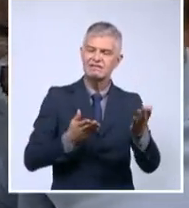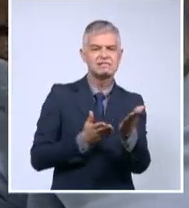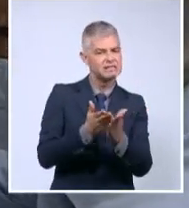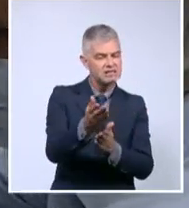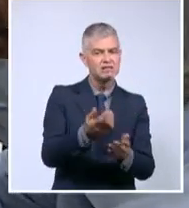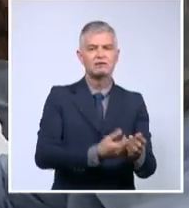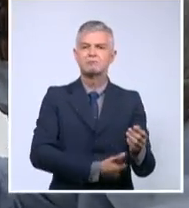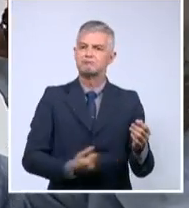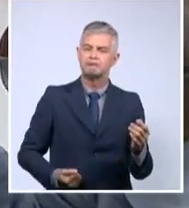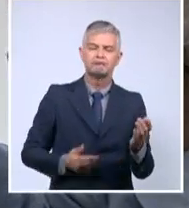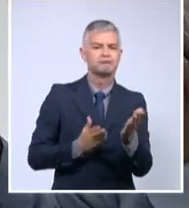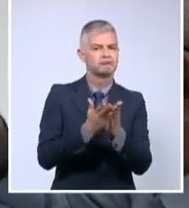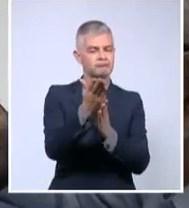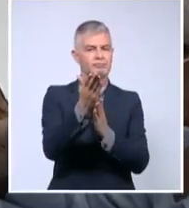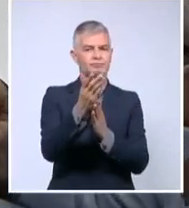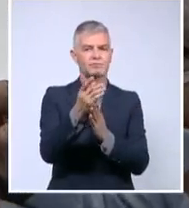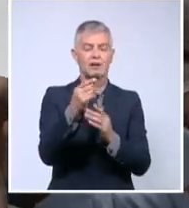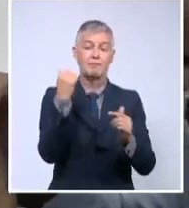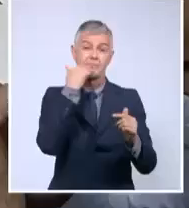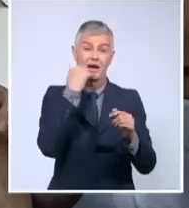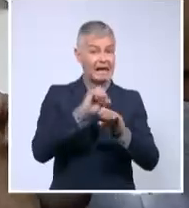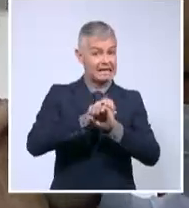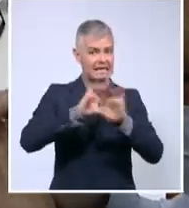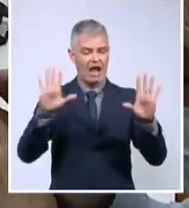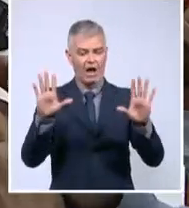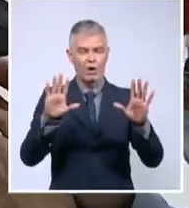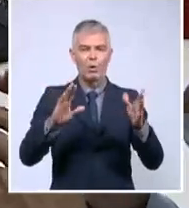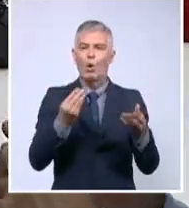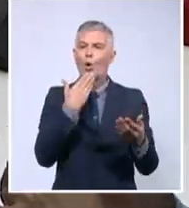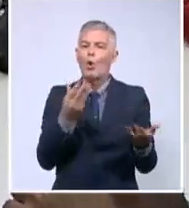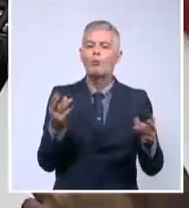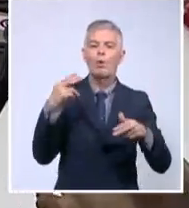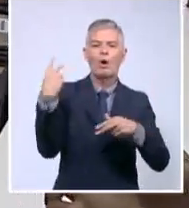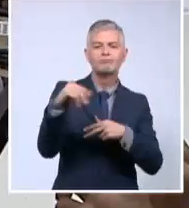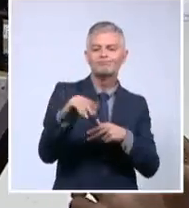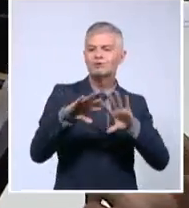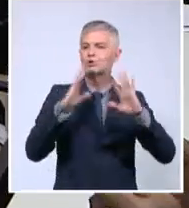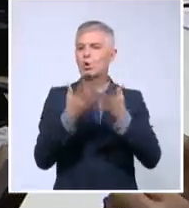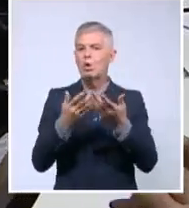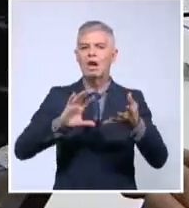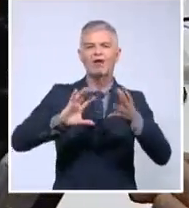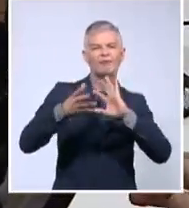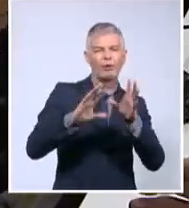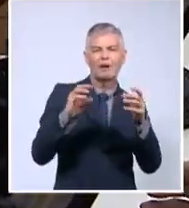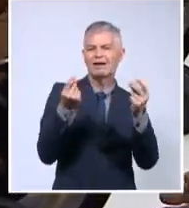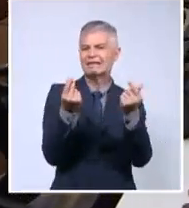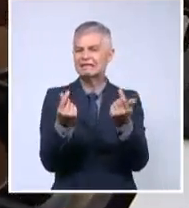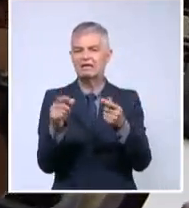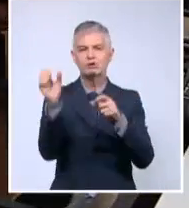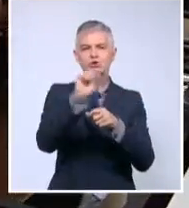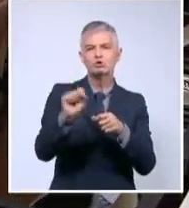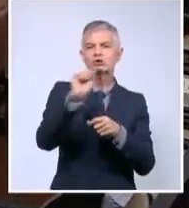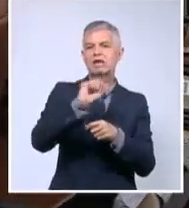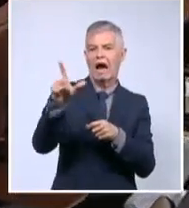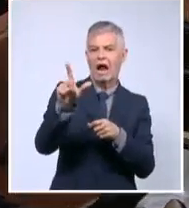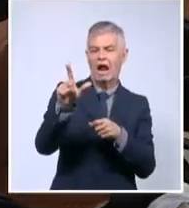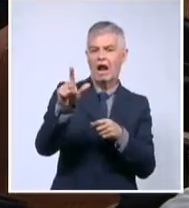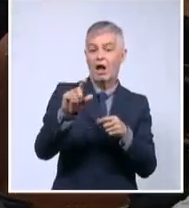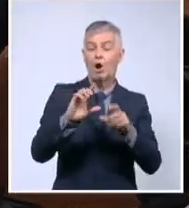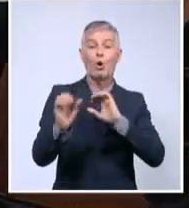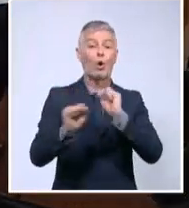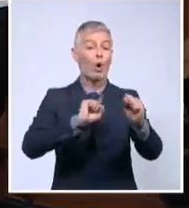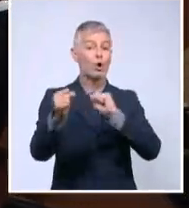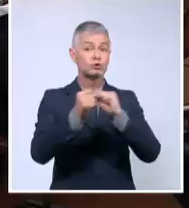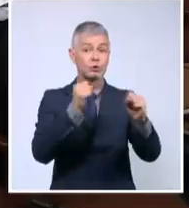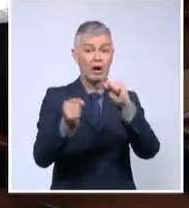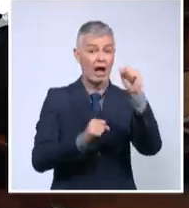y prioridades claras en la implementación de la estrategia económica y social, manteniendo bajo control la inflación, evitando que se